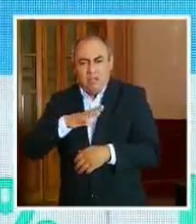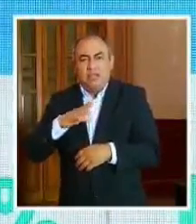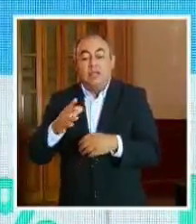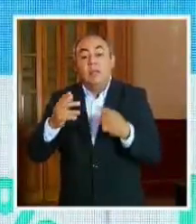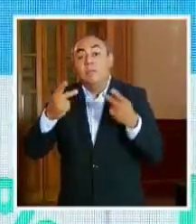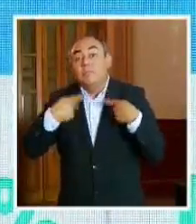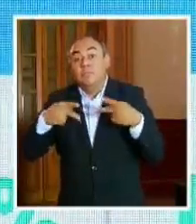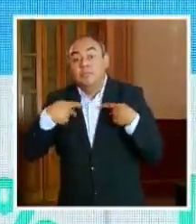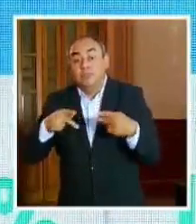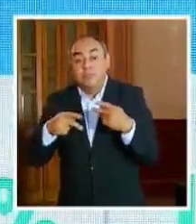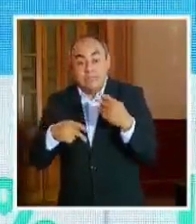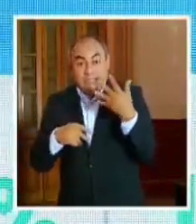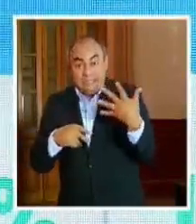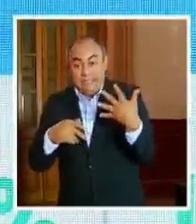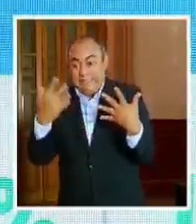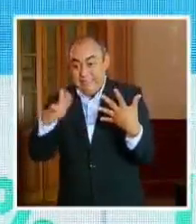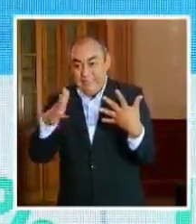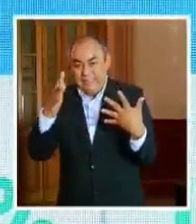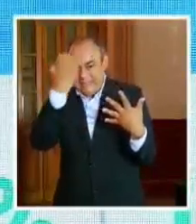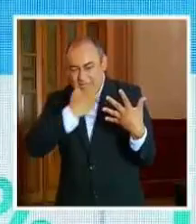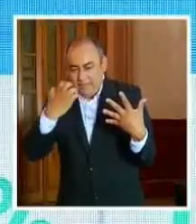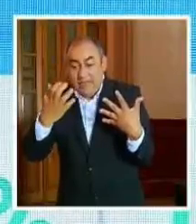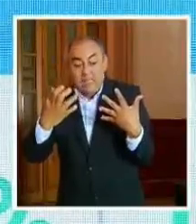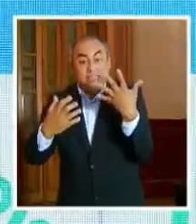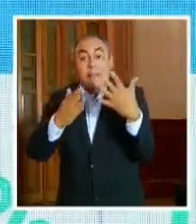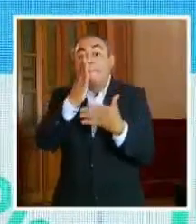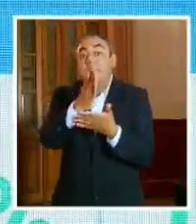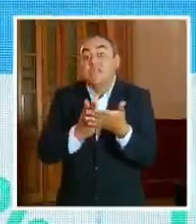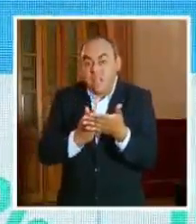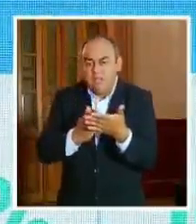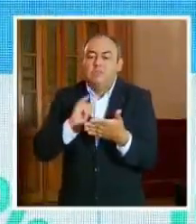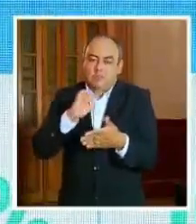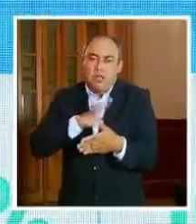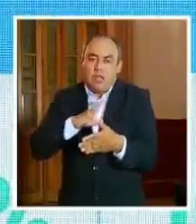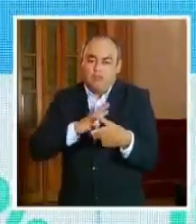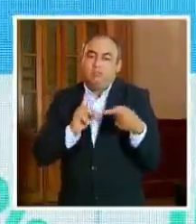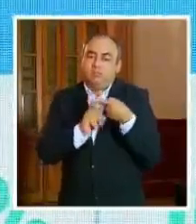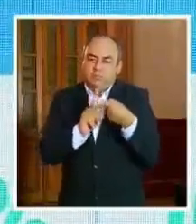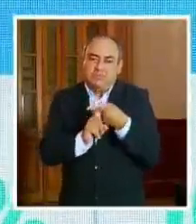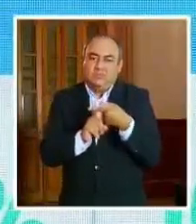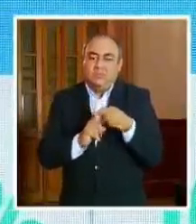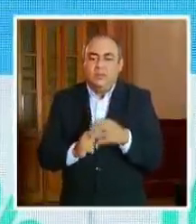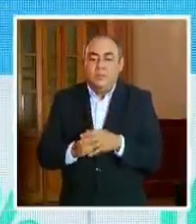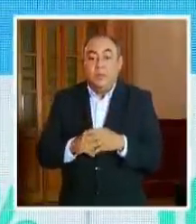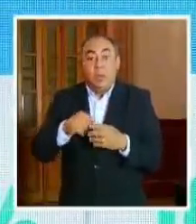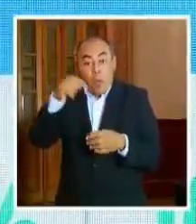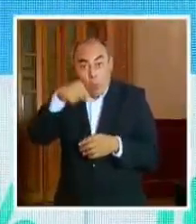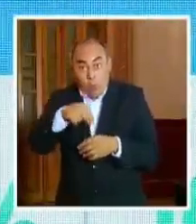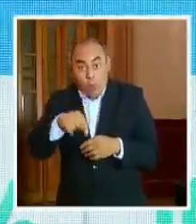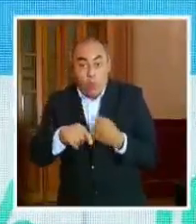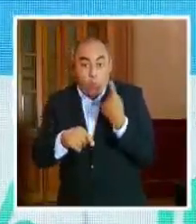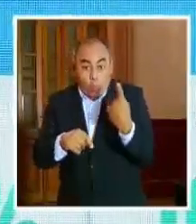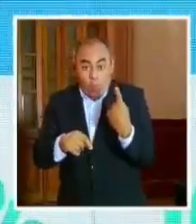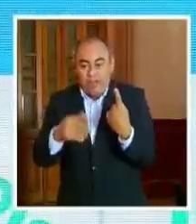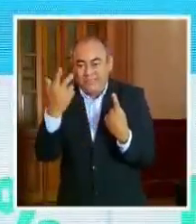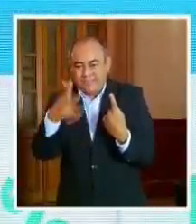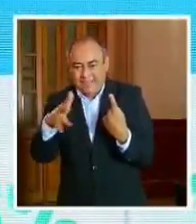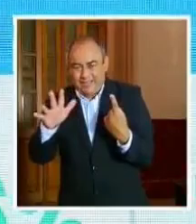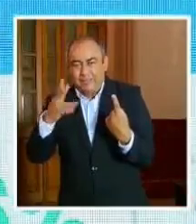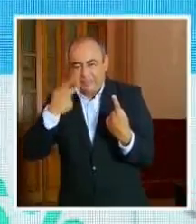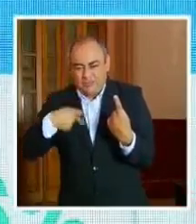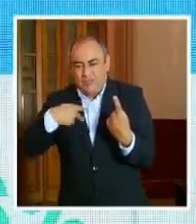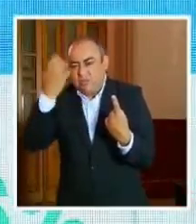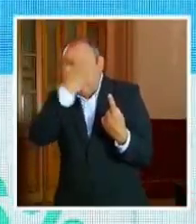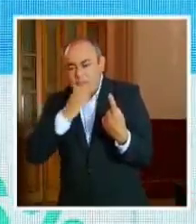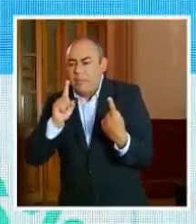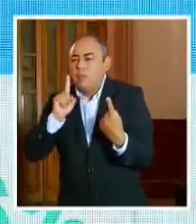pruebas que se hacía estaban positivas, y hoy 1 de cada 10 pruebas que se hacen está positiva. Entonces